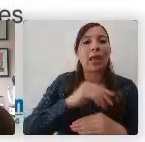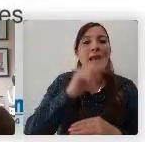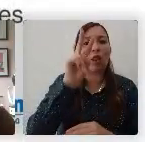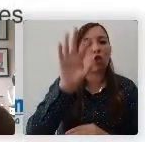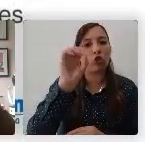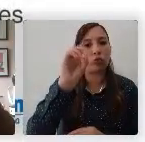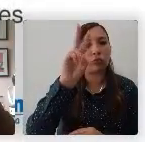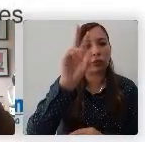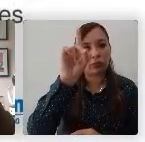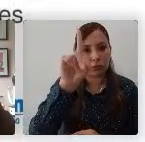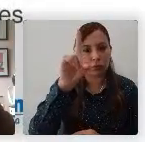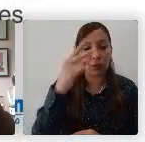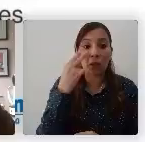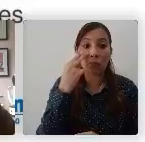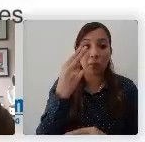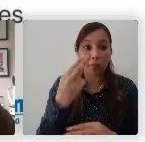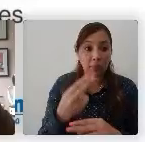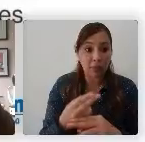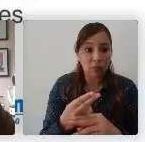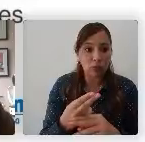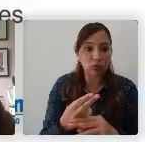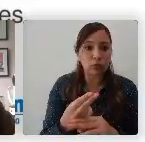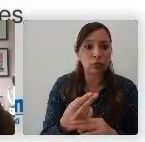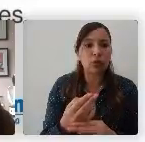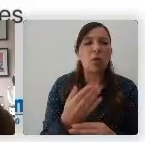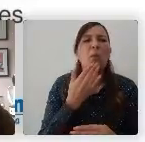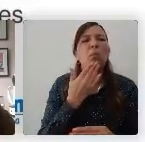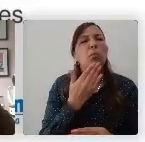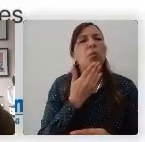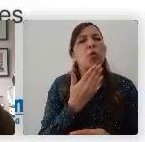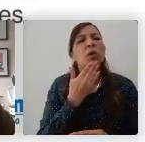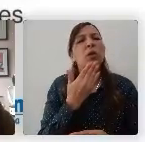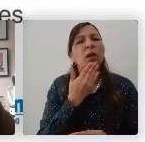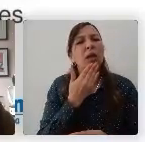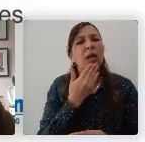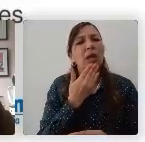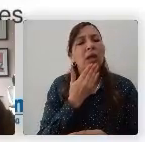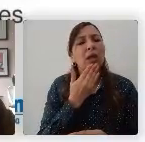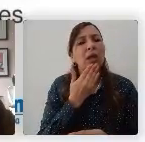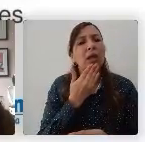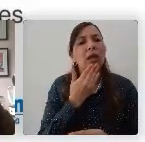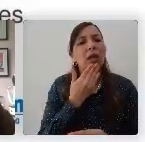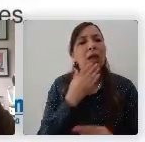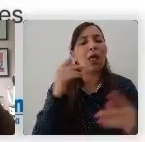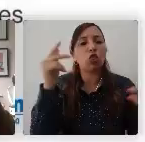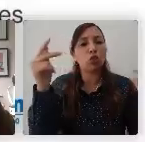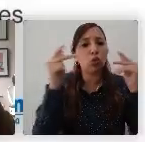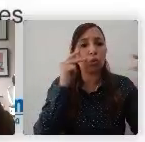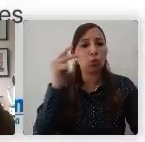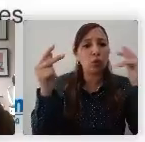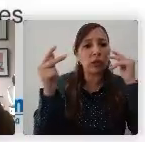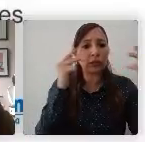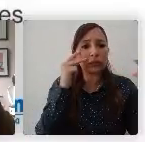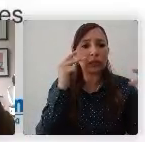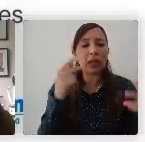delante les voy a presentar algunas razones de hecho no son las únicas pero hemos dividido las razones por las cuales